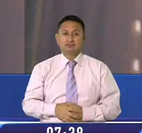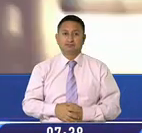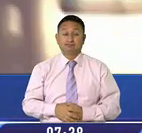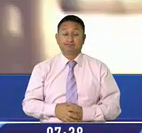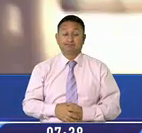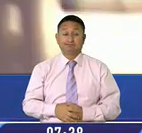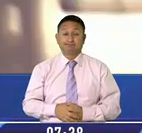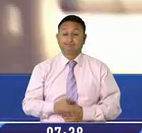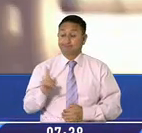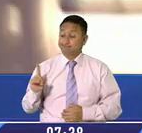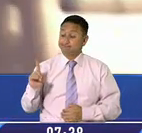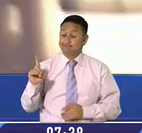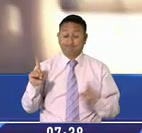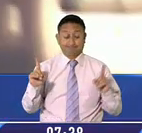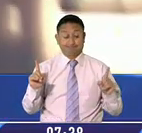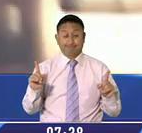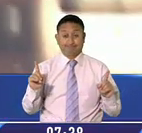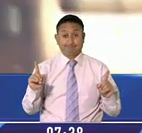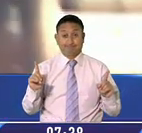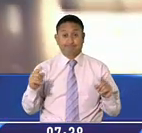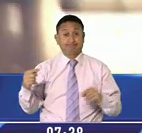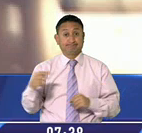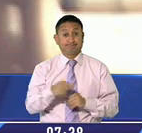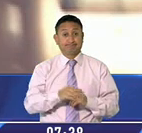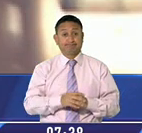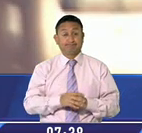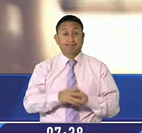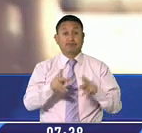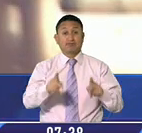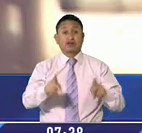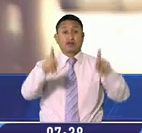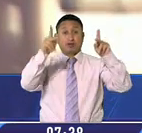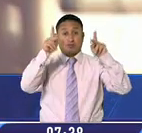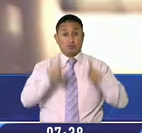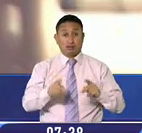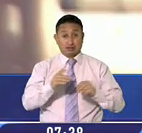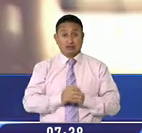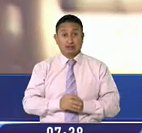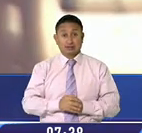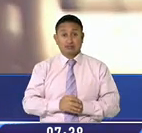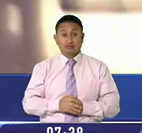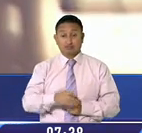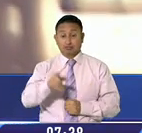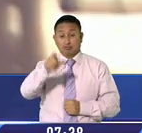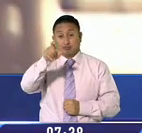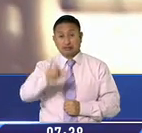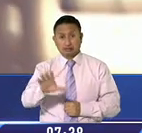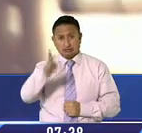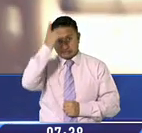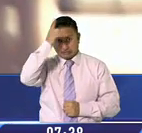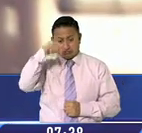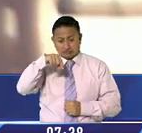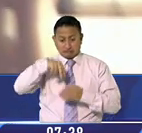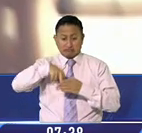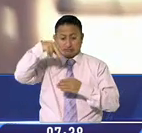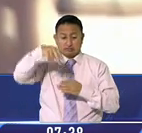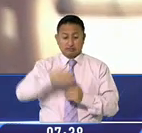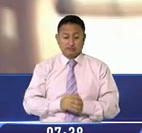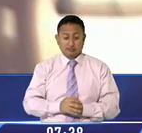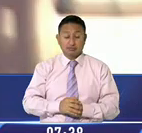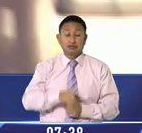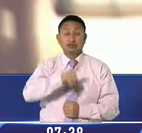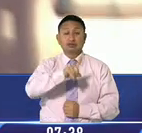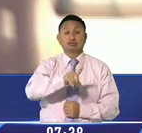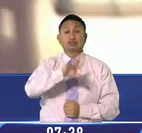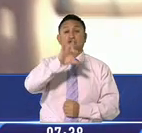Dos historias más que se suman al puente del Chiche, mudo testigo de la decisión fatal de muchas personas, más de 180